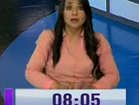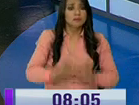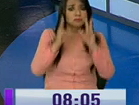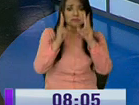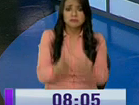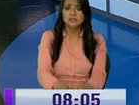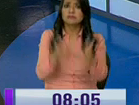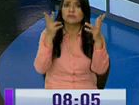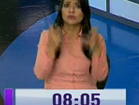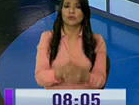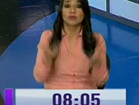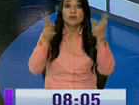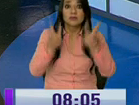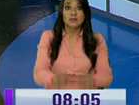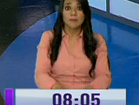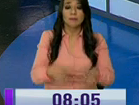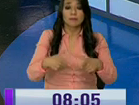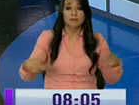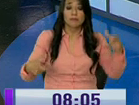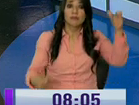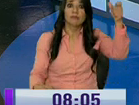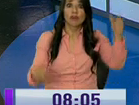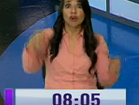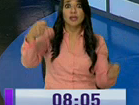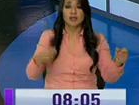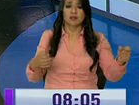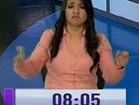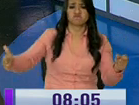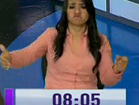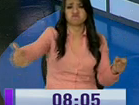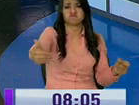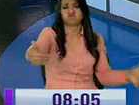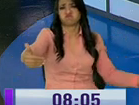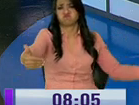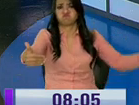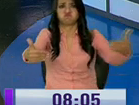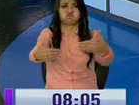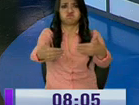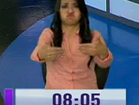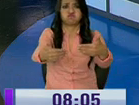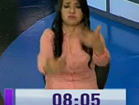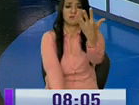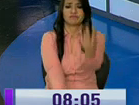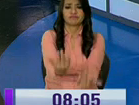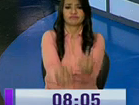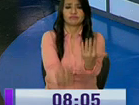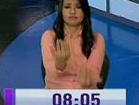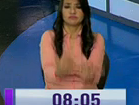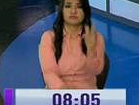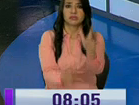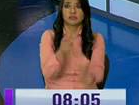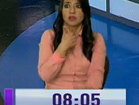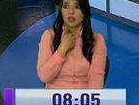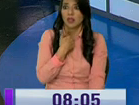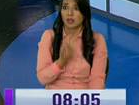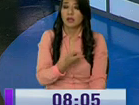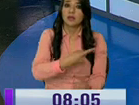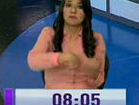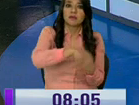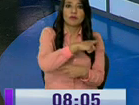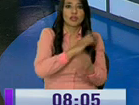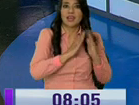historia, incluso allá las volquetas han cerrado también las vías, hay también quemas de llanta y la ciudadanía se está regresando